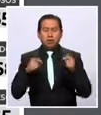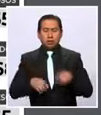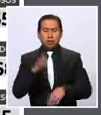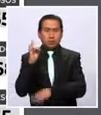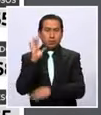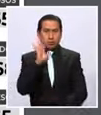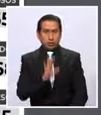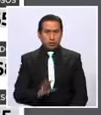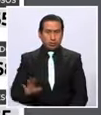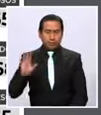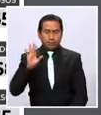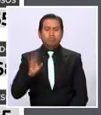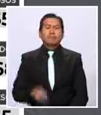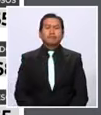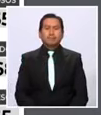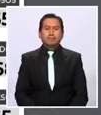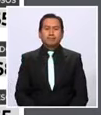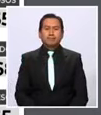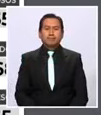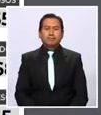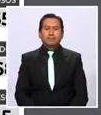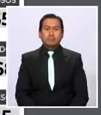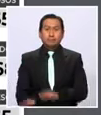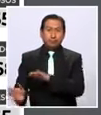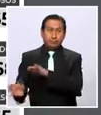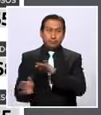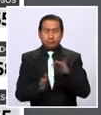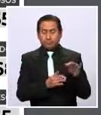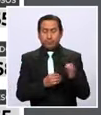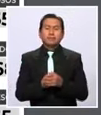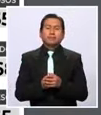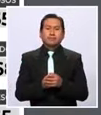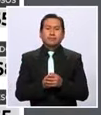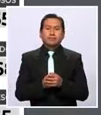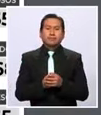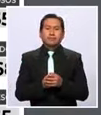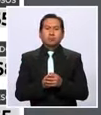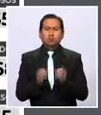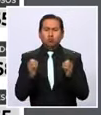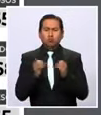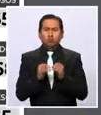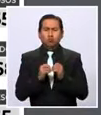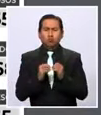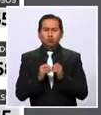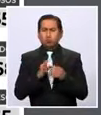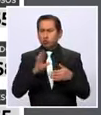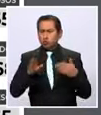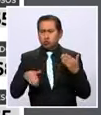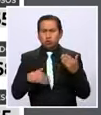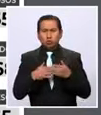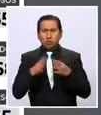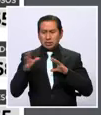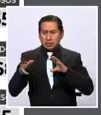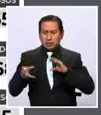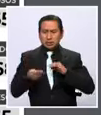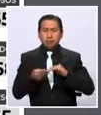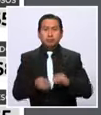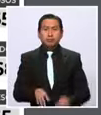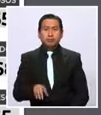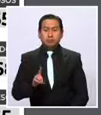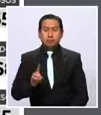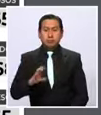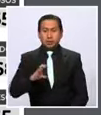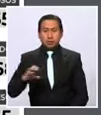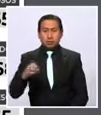nivel nacional por otra parte contabilizamos en total 110